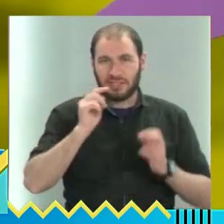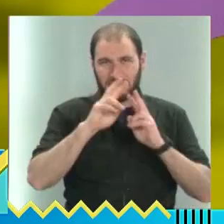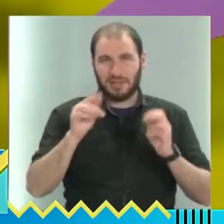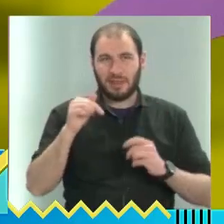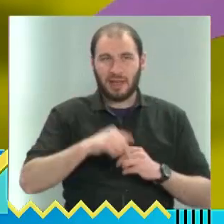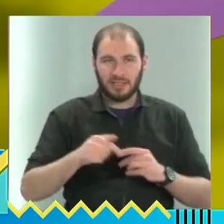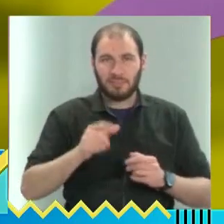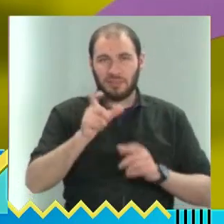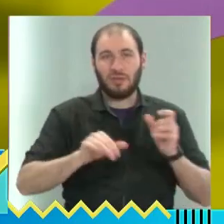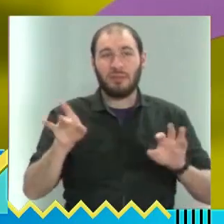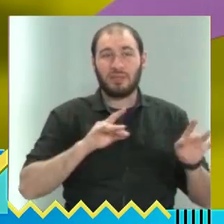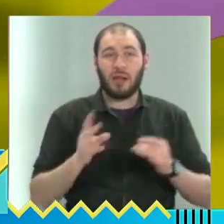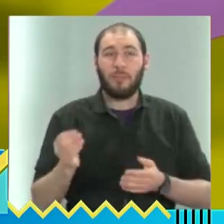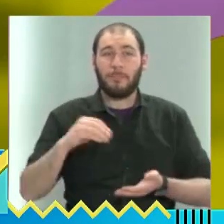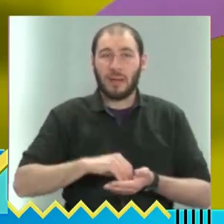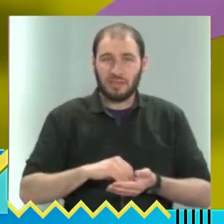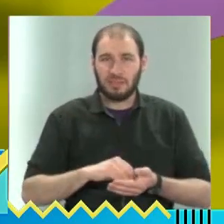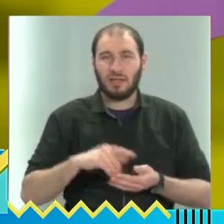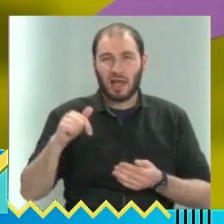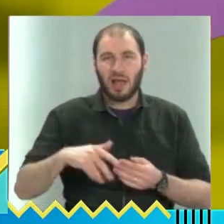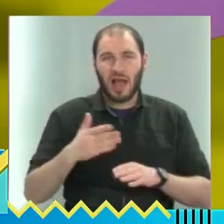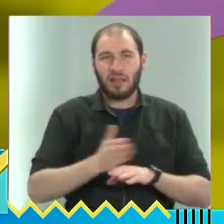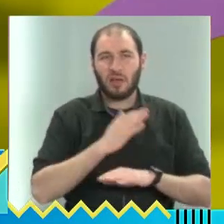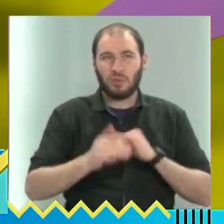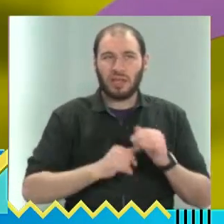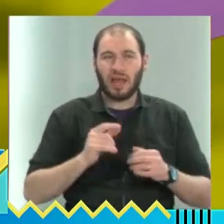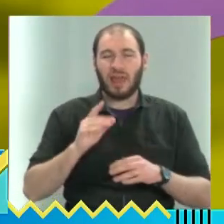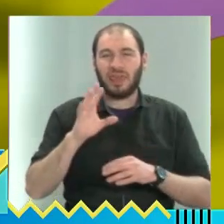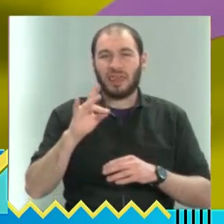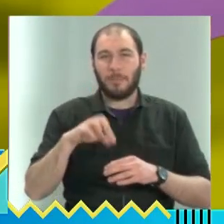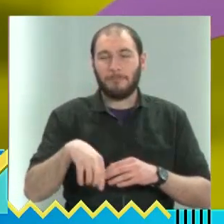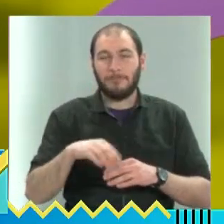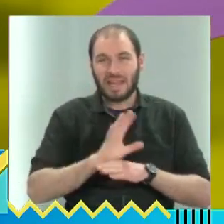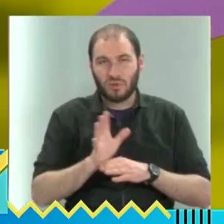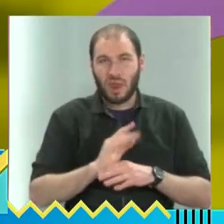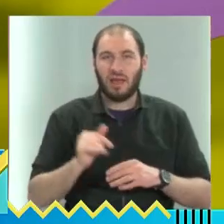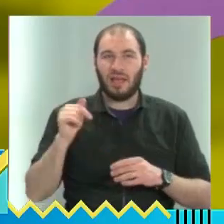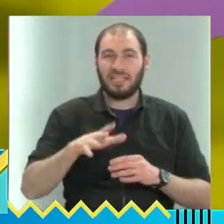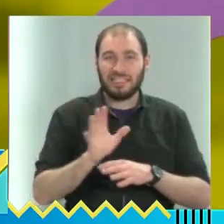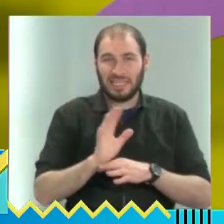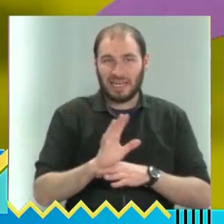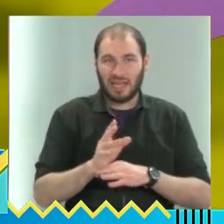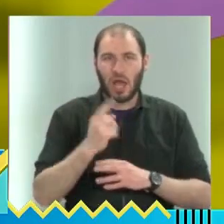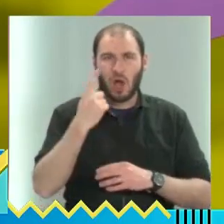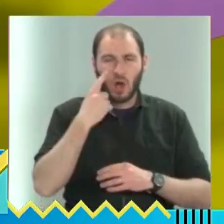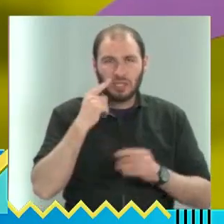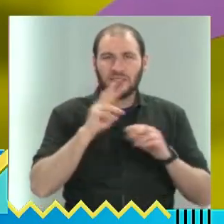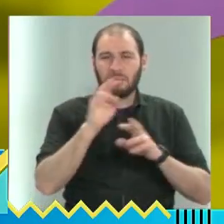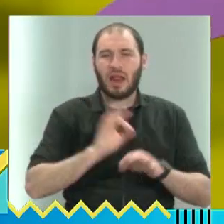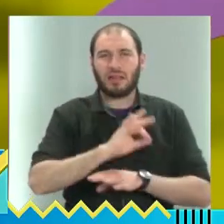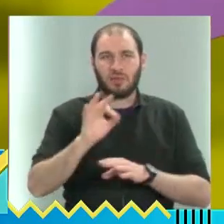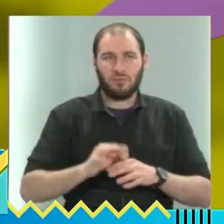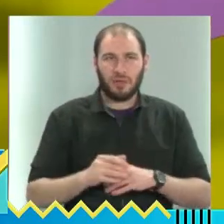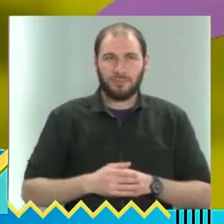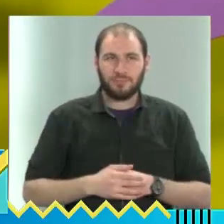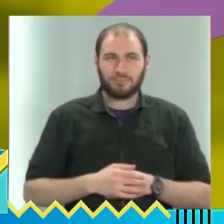tema con nuestros invitados, sino también, y ya empiezo a hacer el adelanto, con el de película, con Paula Semis, a través del cine, conociendo de arquitectura. ¿Sí? Les